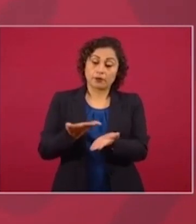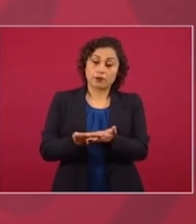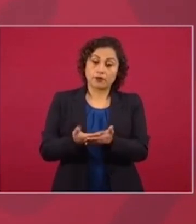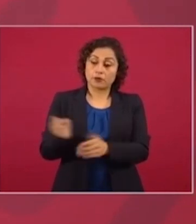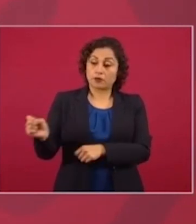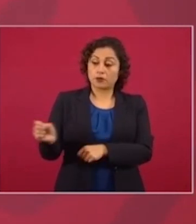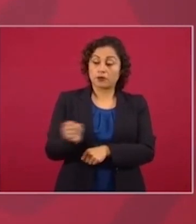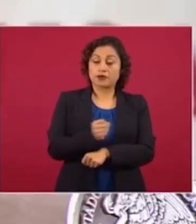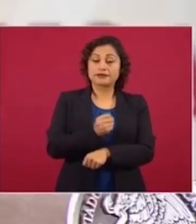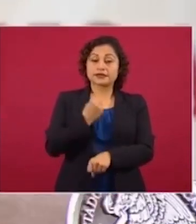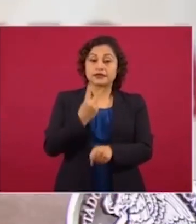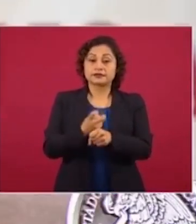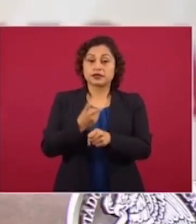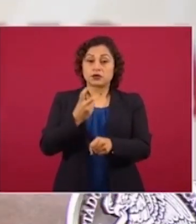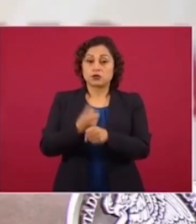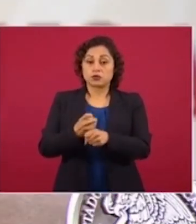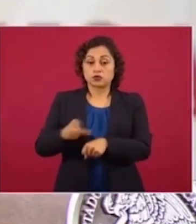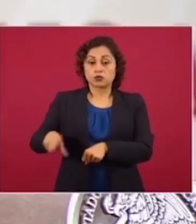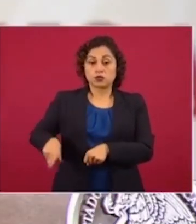vicegobernador,